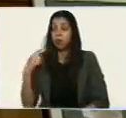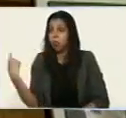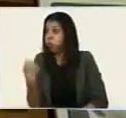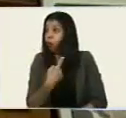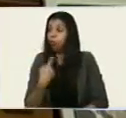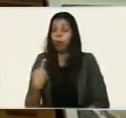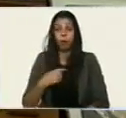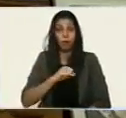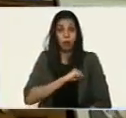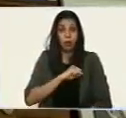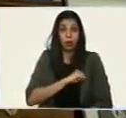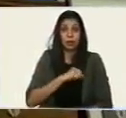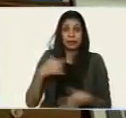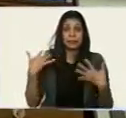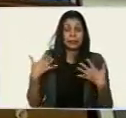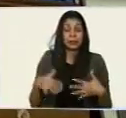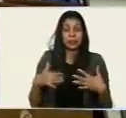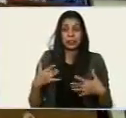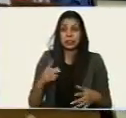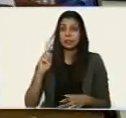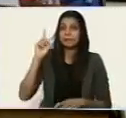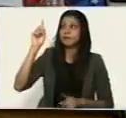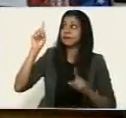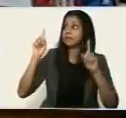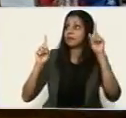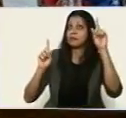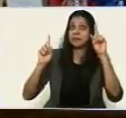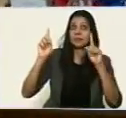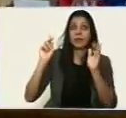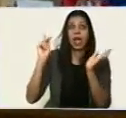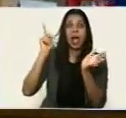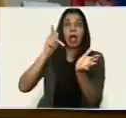siquiera a intervenir en Plaza Altamira,